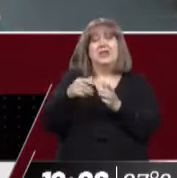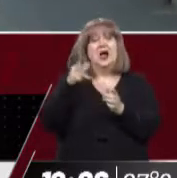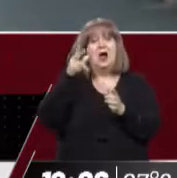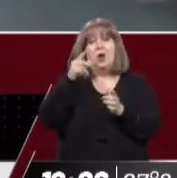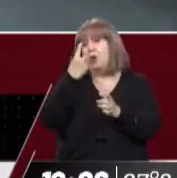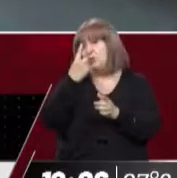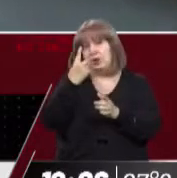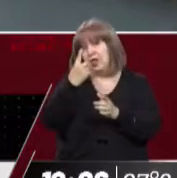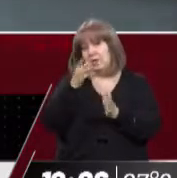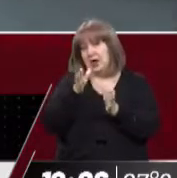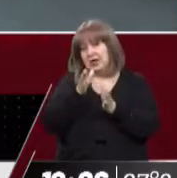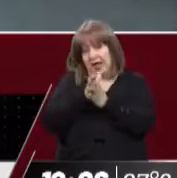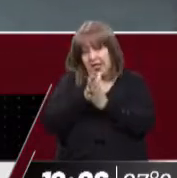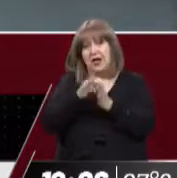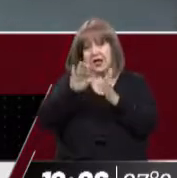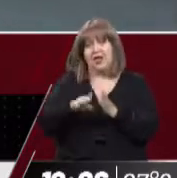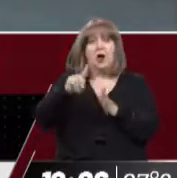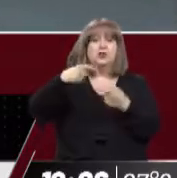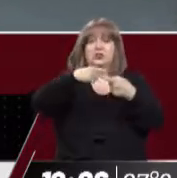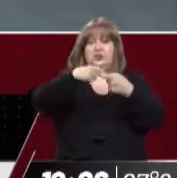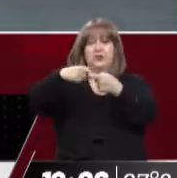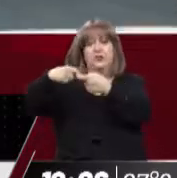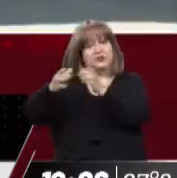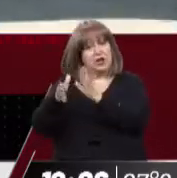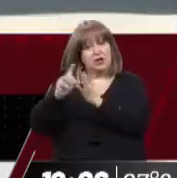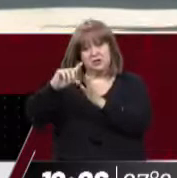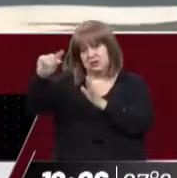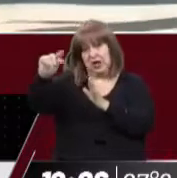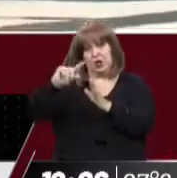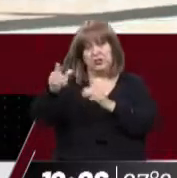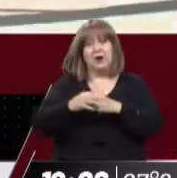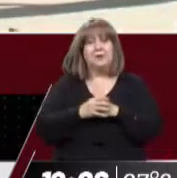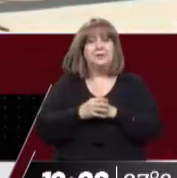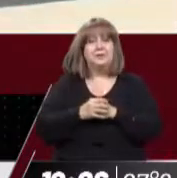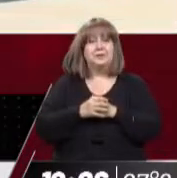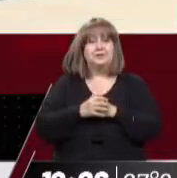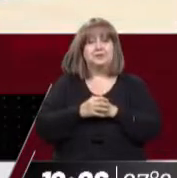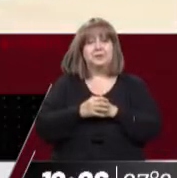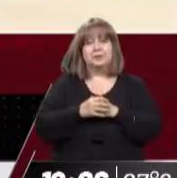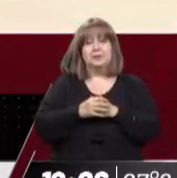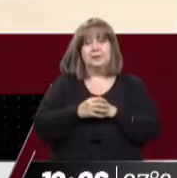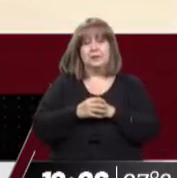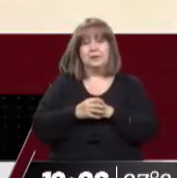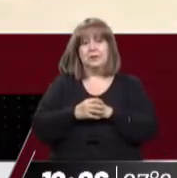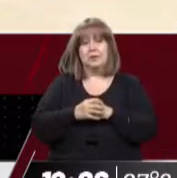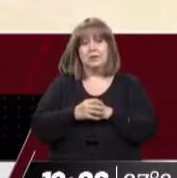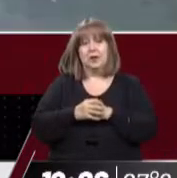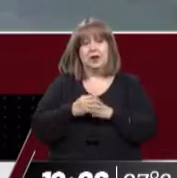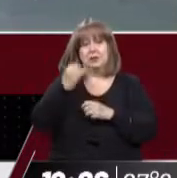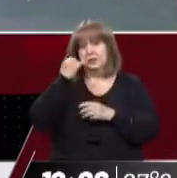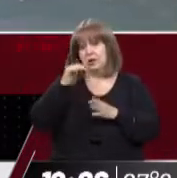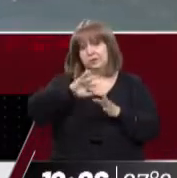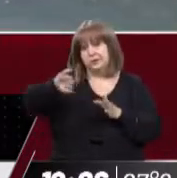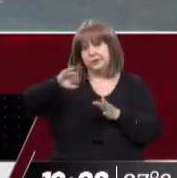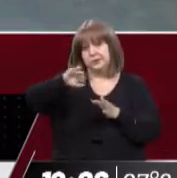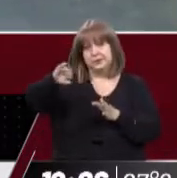queda solamente ese. Bien. Exacto. Bueno, habrá que esperar. Lo han ido corriendo desde que llegamos hasta que salimos al aire, los corrieron a todos.